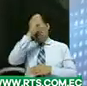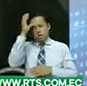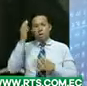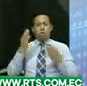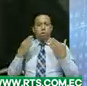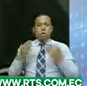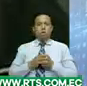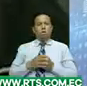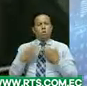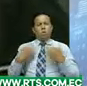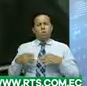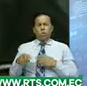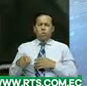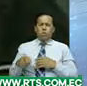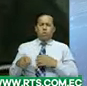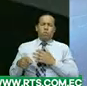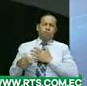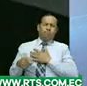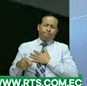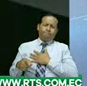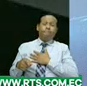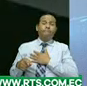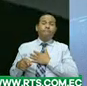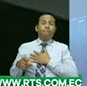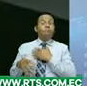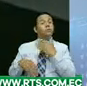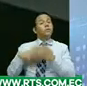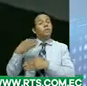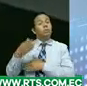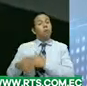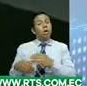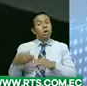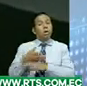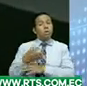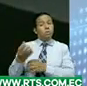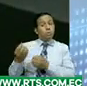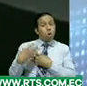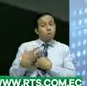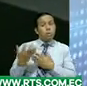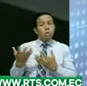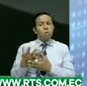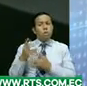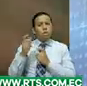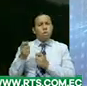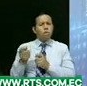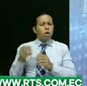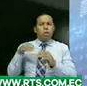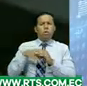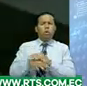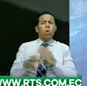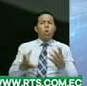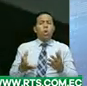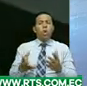y a las próximas horas se tendría conocimiento de las formas fúnebres que llegarán a tres